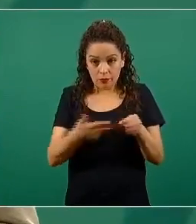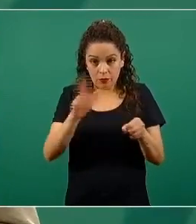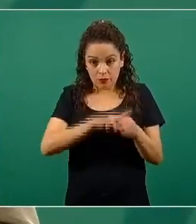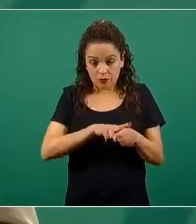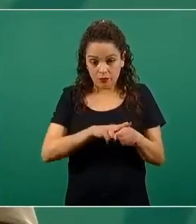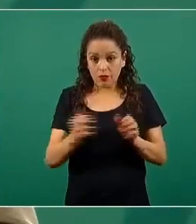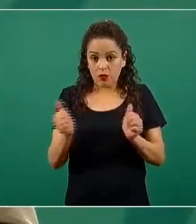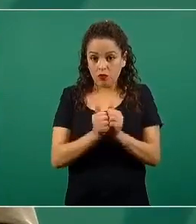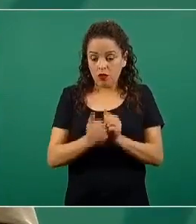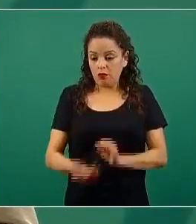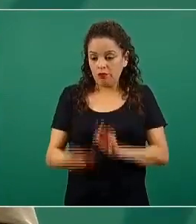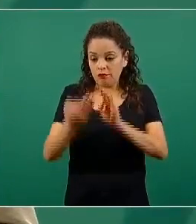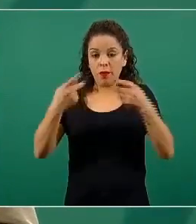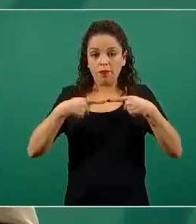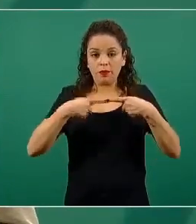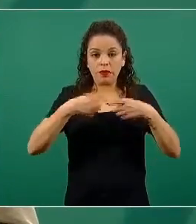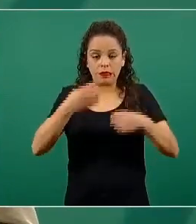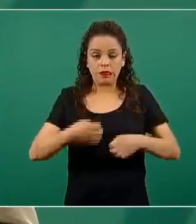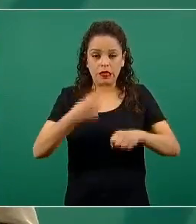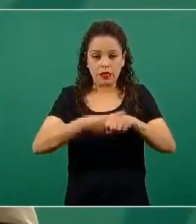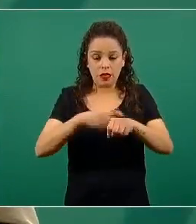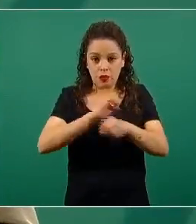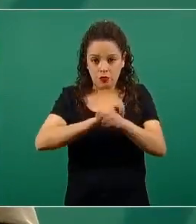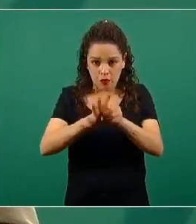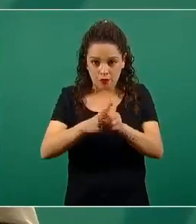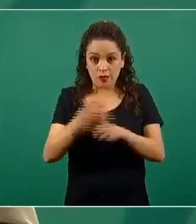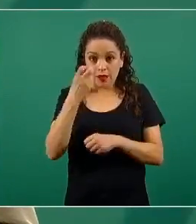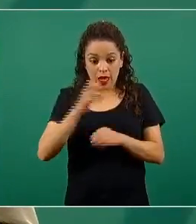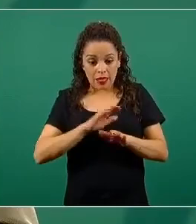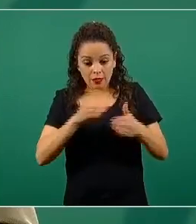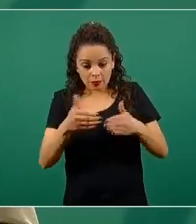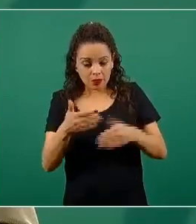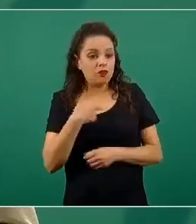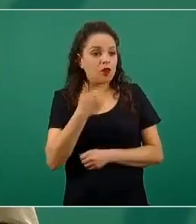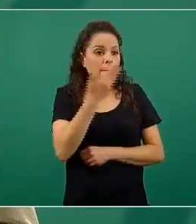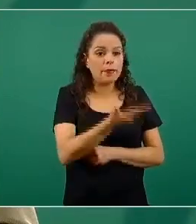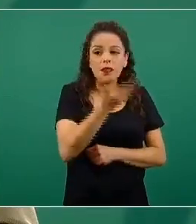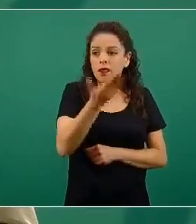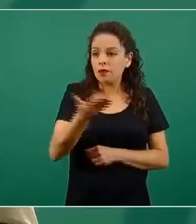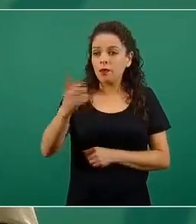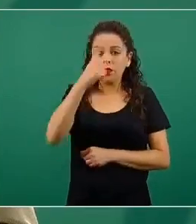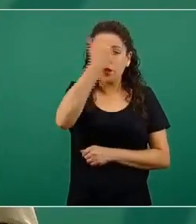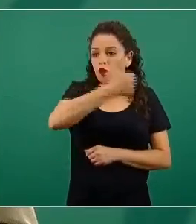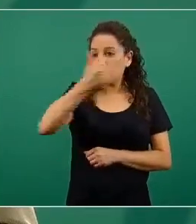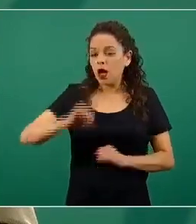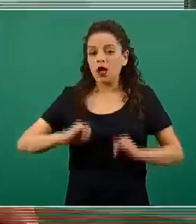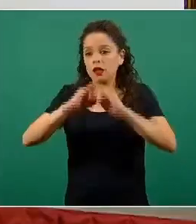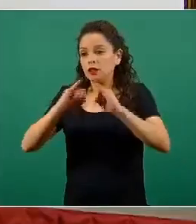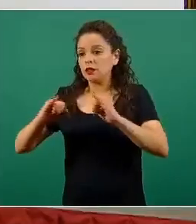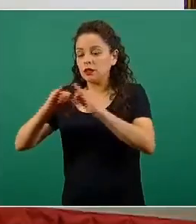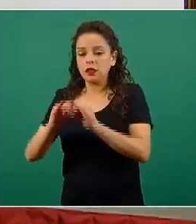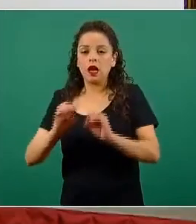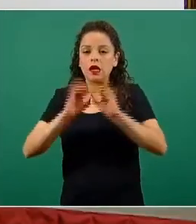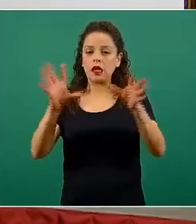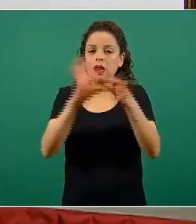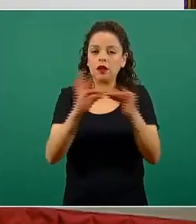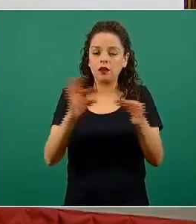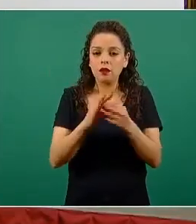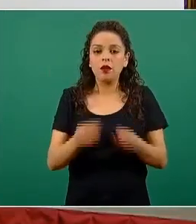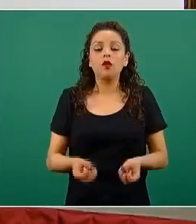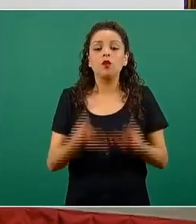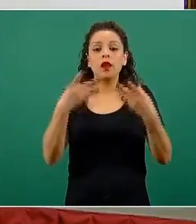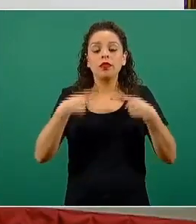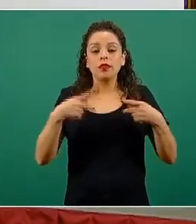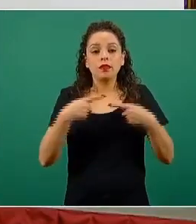esta definición específica de pedirle a todas las instituciones y que sean muy claros de cuál es este personal